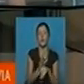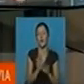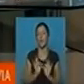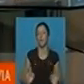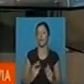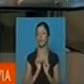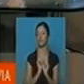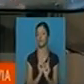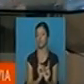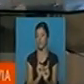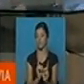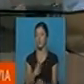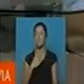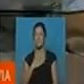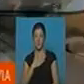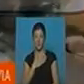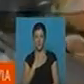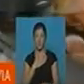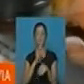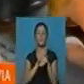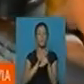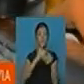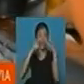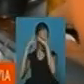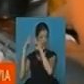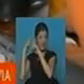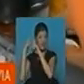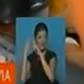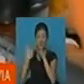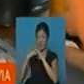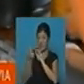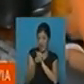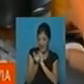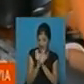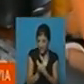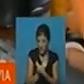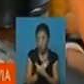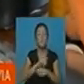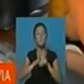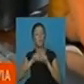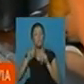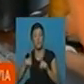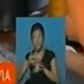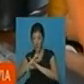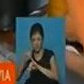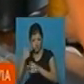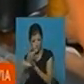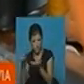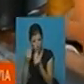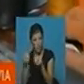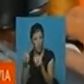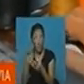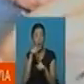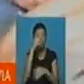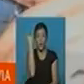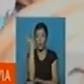otras palabras, me parece que ha combinado ser la experiencia más radical de mayores transformaciones, sí, y al mismo tiempo, como dice el informe, con una estabilidad